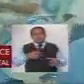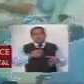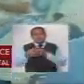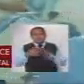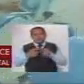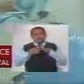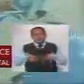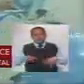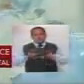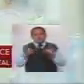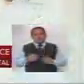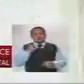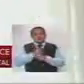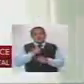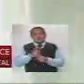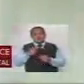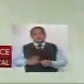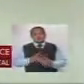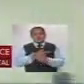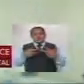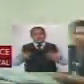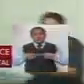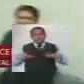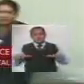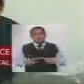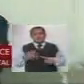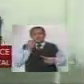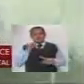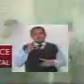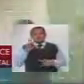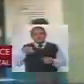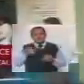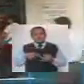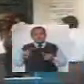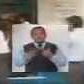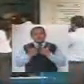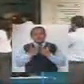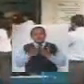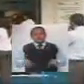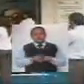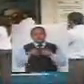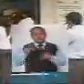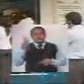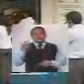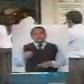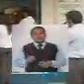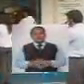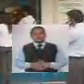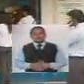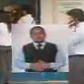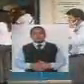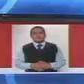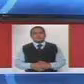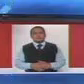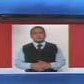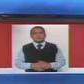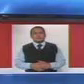inicio de funciones de otros tres módulos y Sol joven en el rimx San Juan de lurigancho y Villa El Salvador